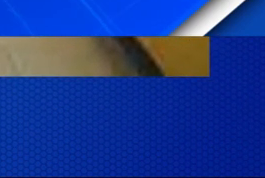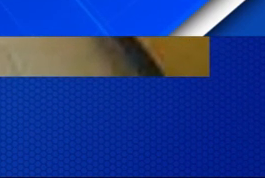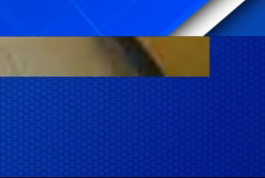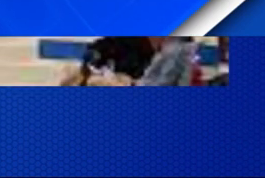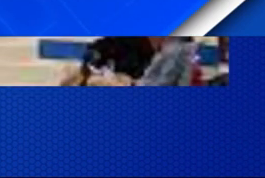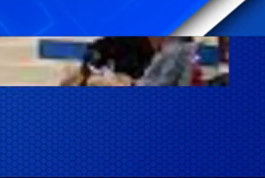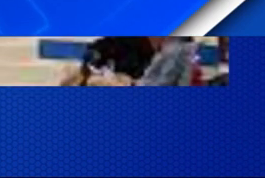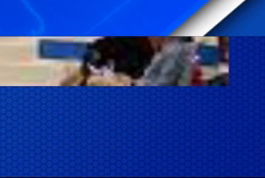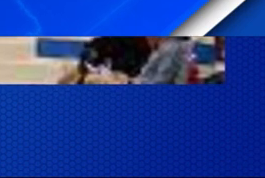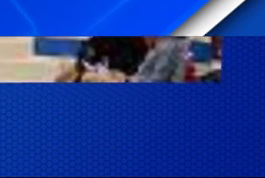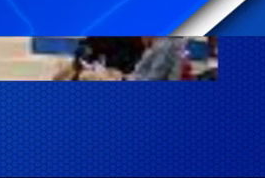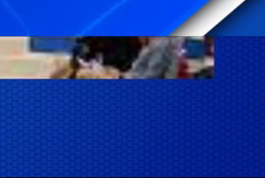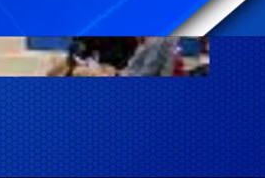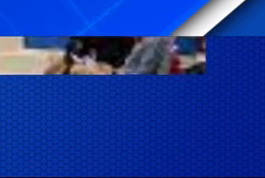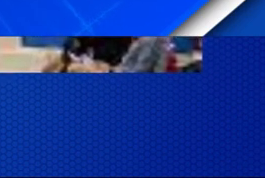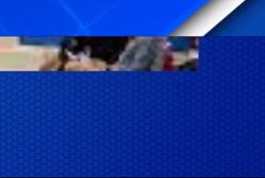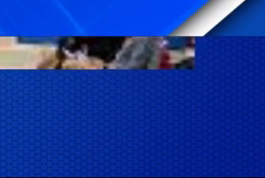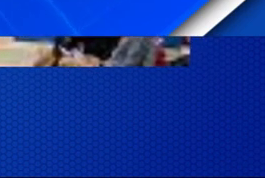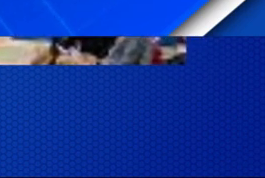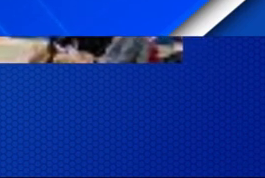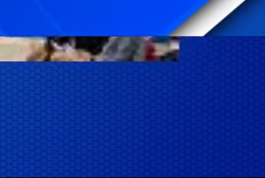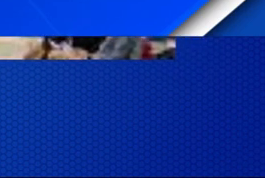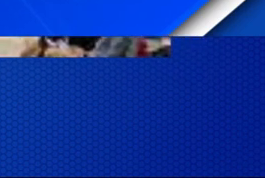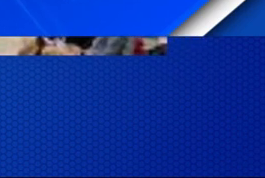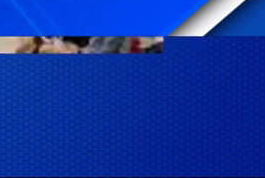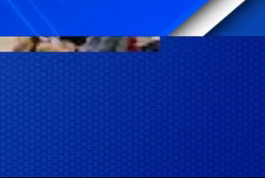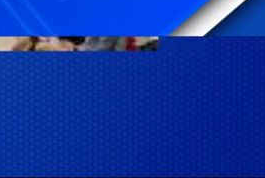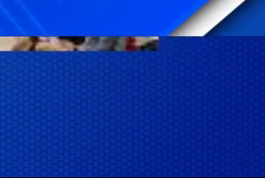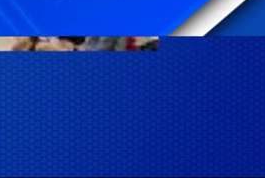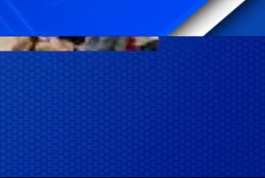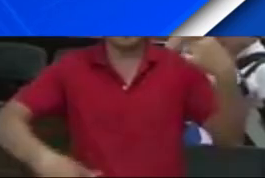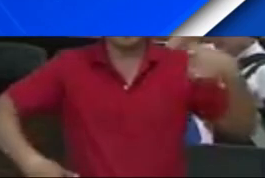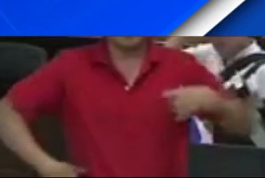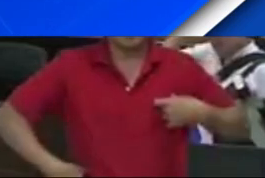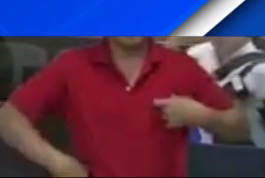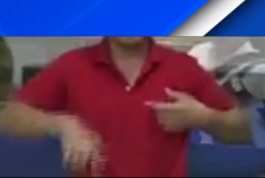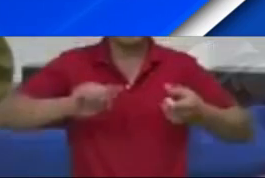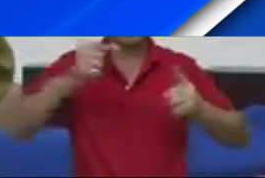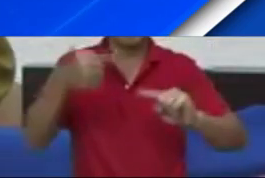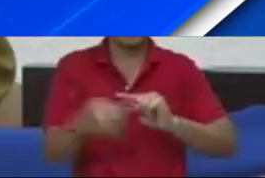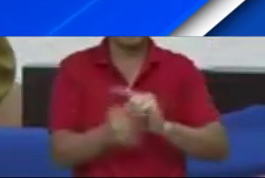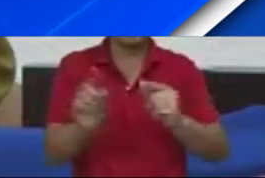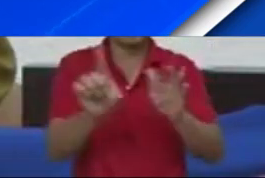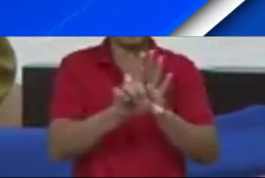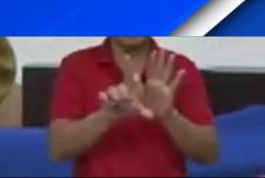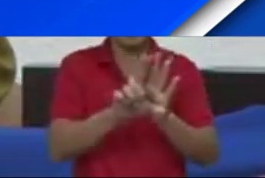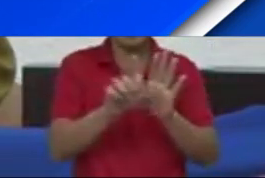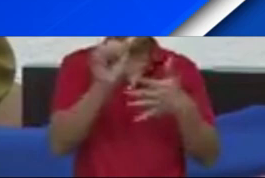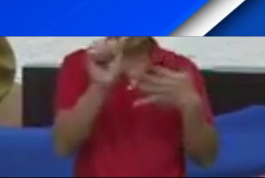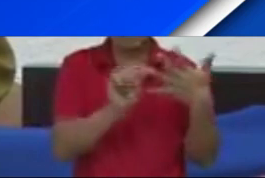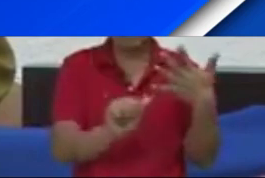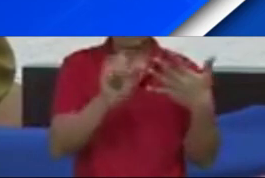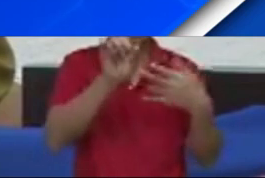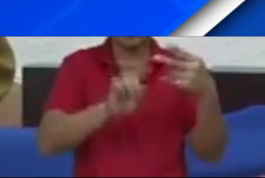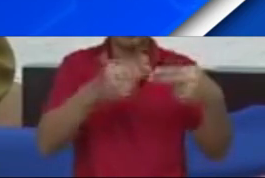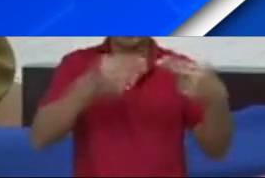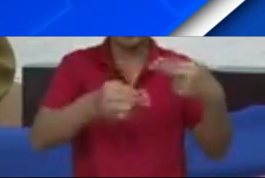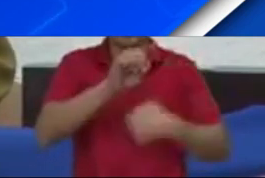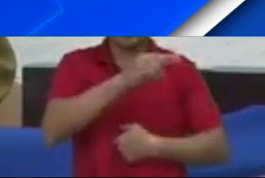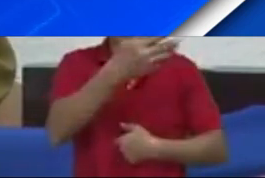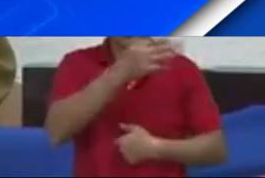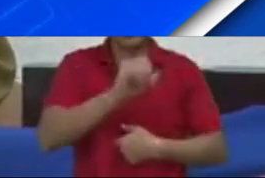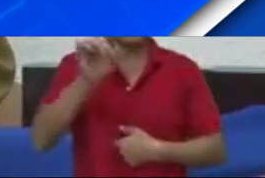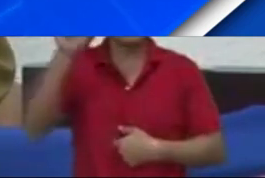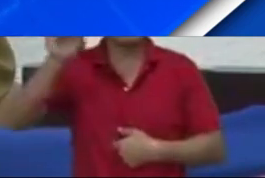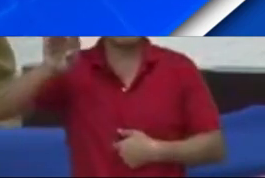función del interés público, preservando la institución. Se reforma el artículo 14 de la ley número 290, ley de